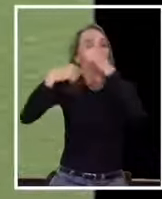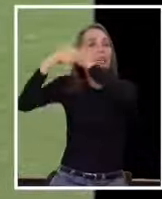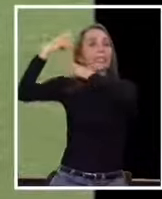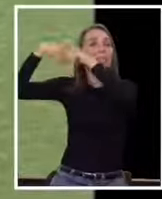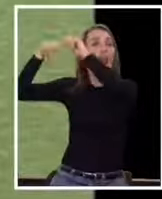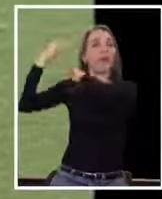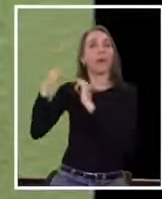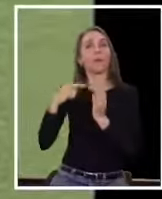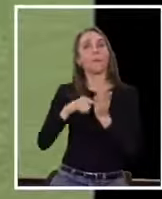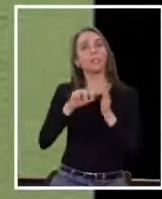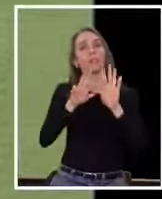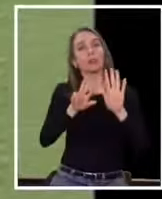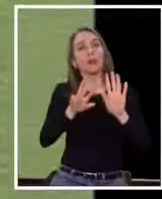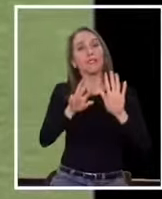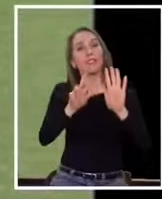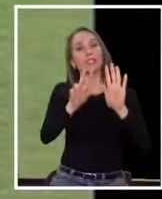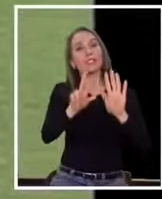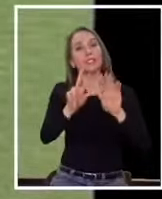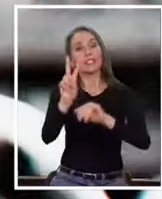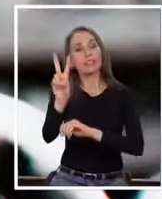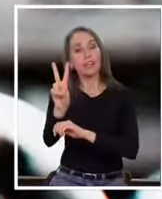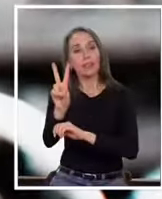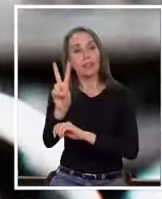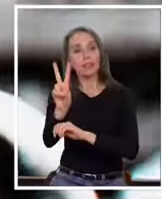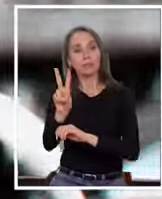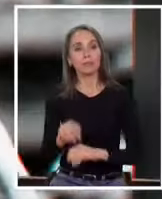remontarse a 1982.